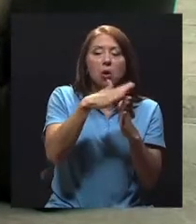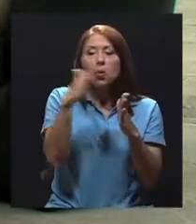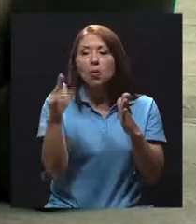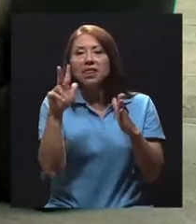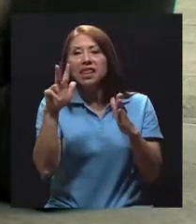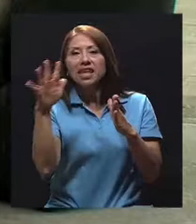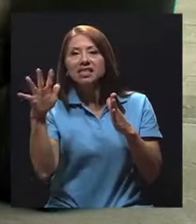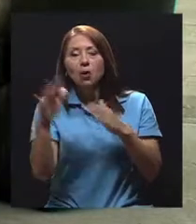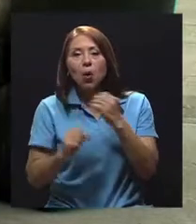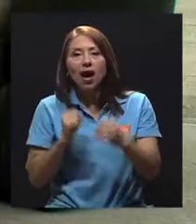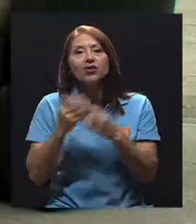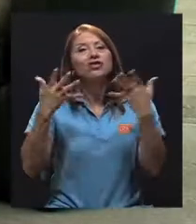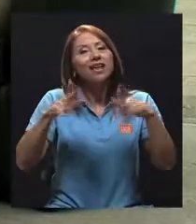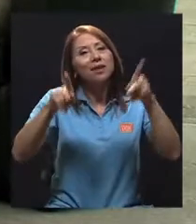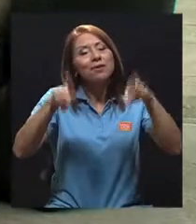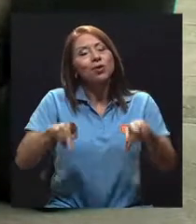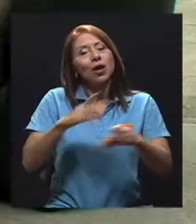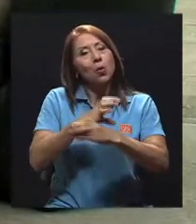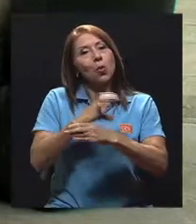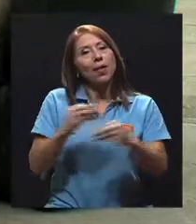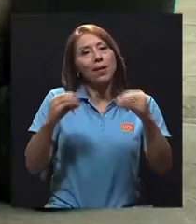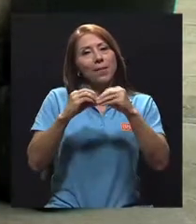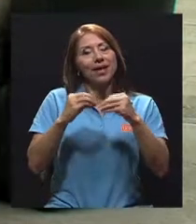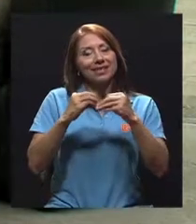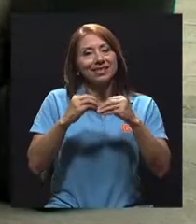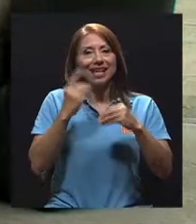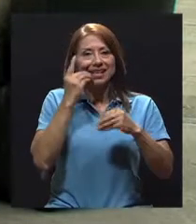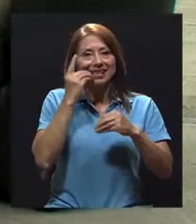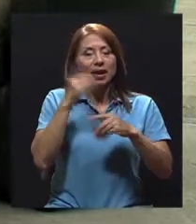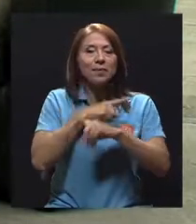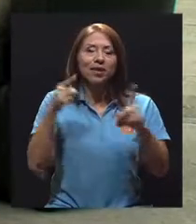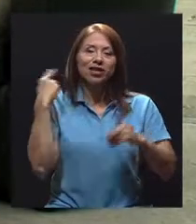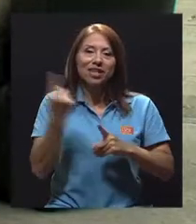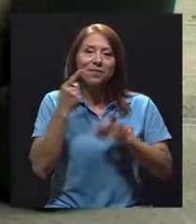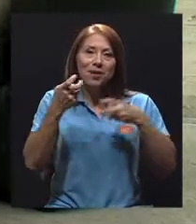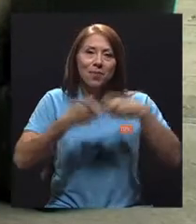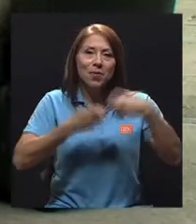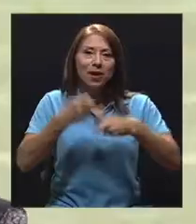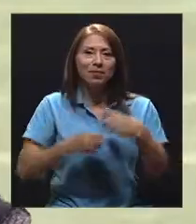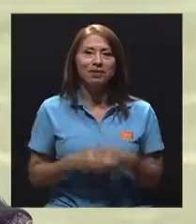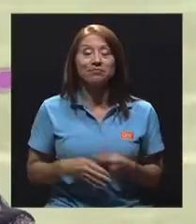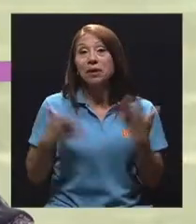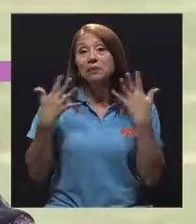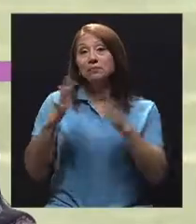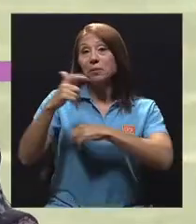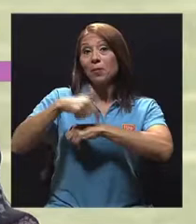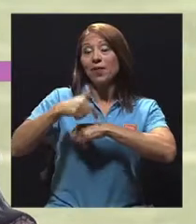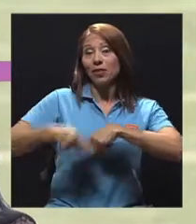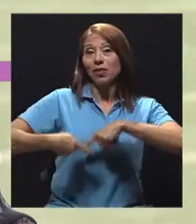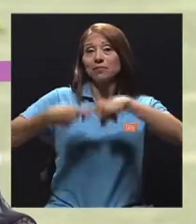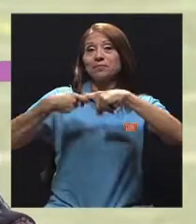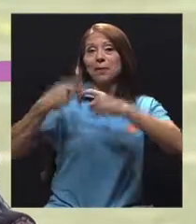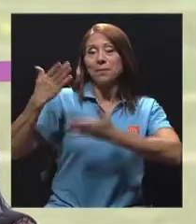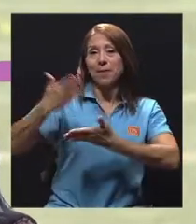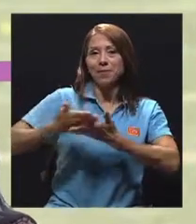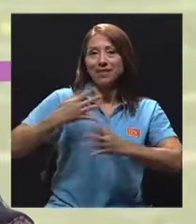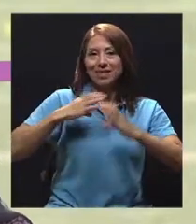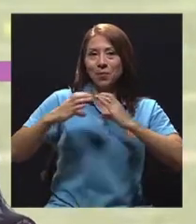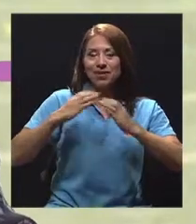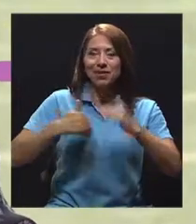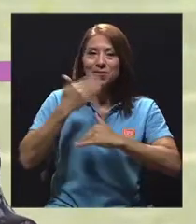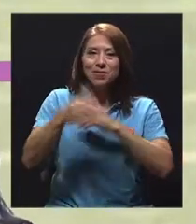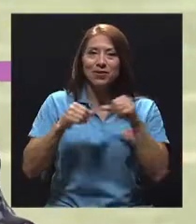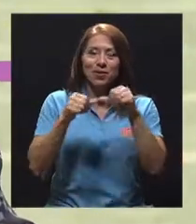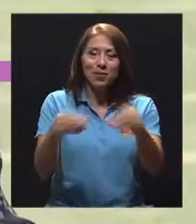persona pues se trata de cuidar un poco más los dientes, ¿verdad? Pero siempre hay problemas. Bueno, ha llegado el momento de hacer una primera pausa en